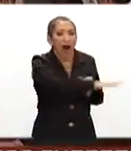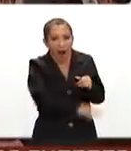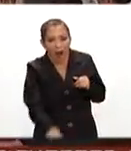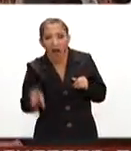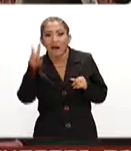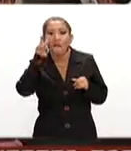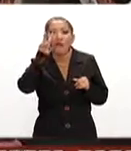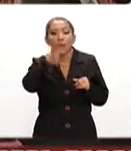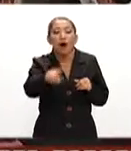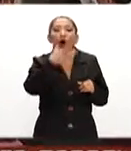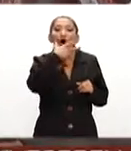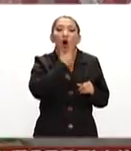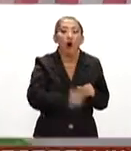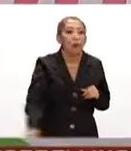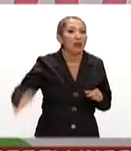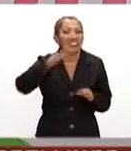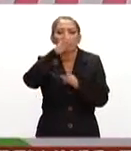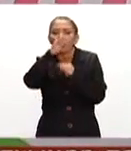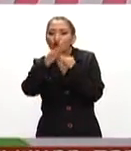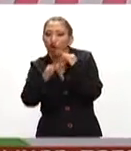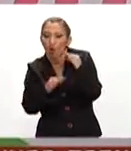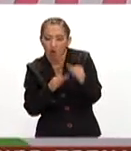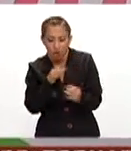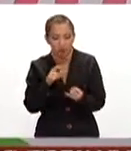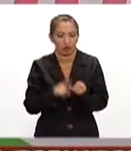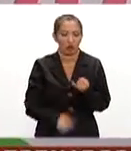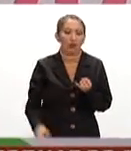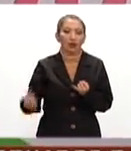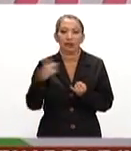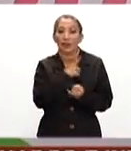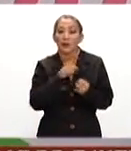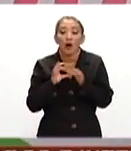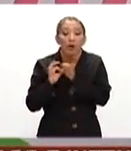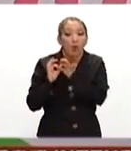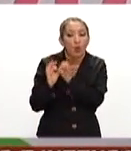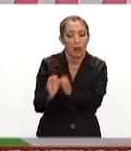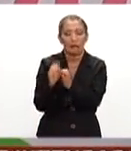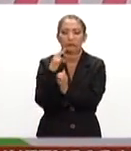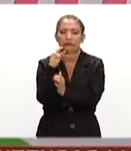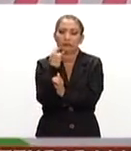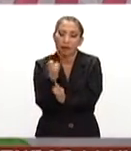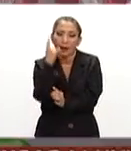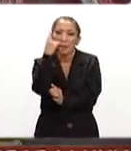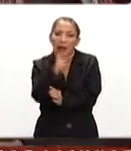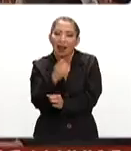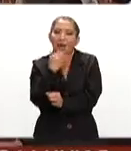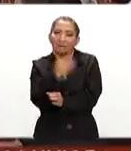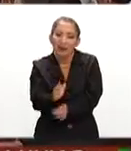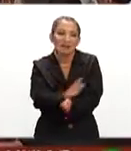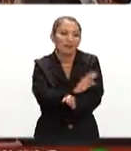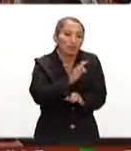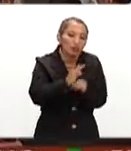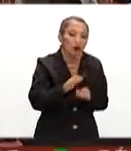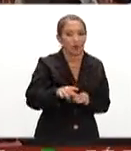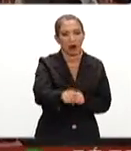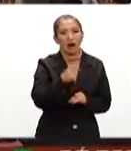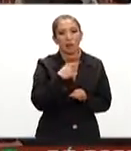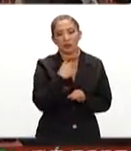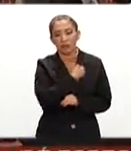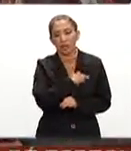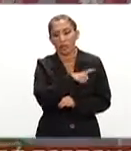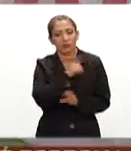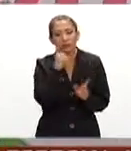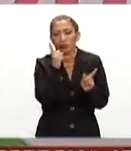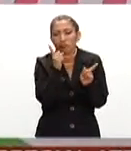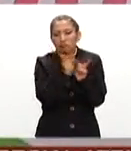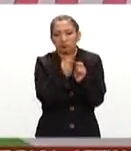ahí, hombres, todos, tenemos que unirnos y sumar esfuerzos para un bien común como es la salud.